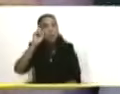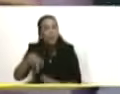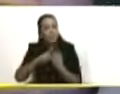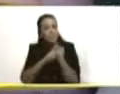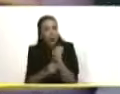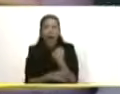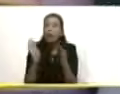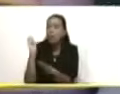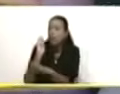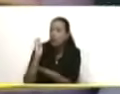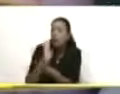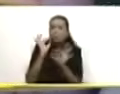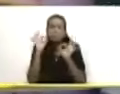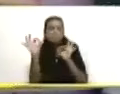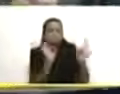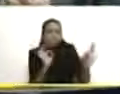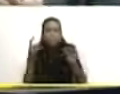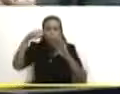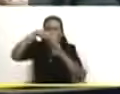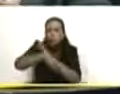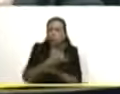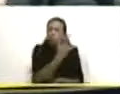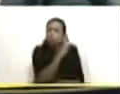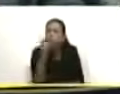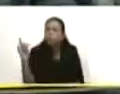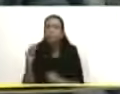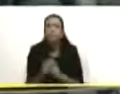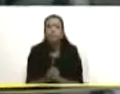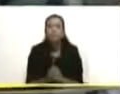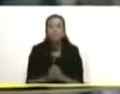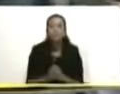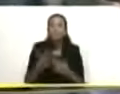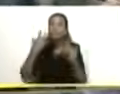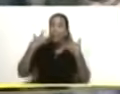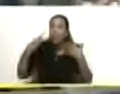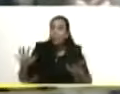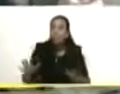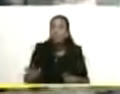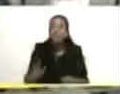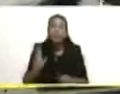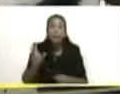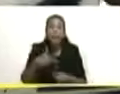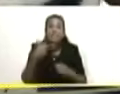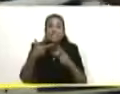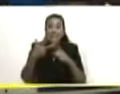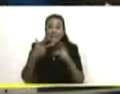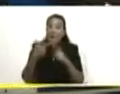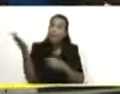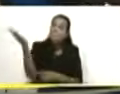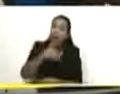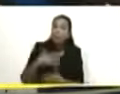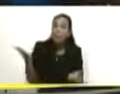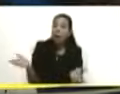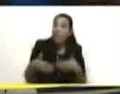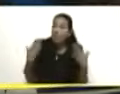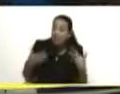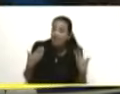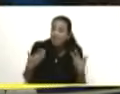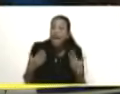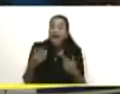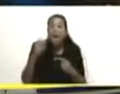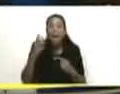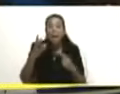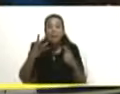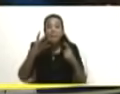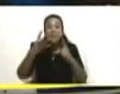de cuidarlo, conocerlo a profundidad. Y si el vértice 3 fue Vamos a Divertirnos, el